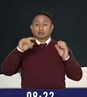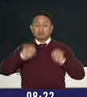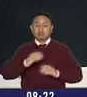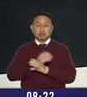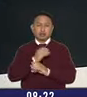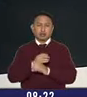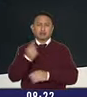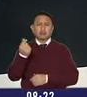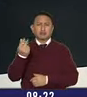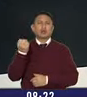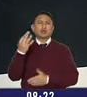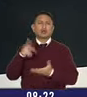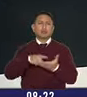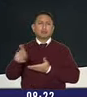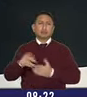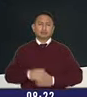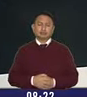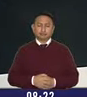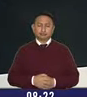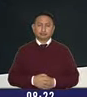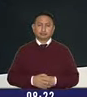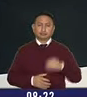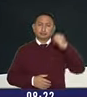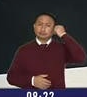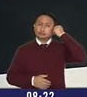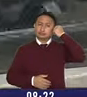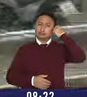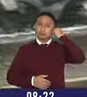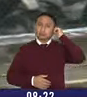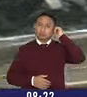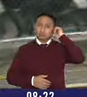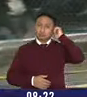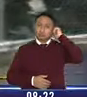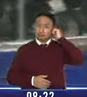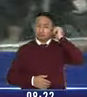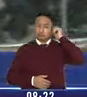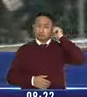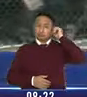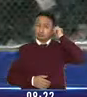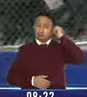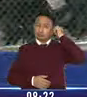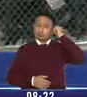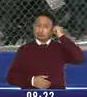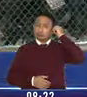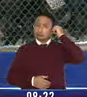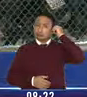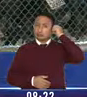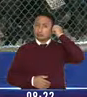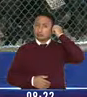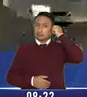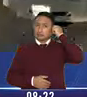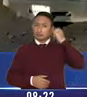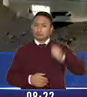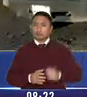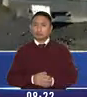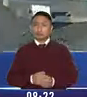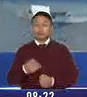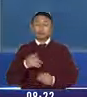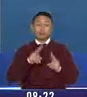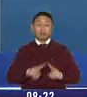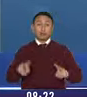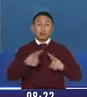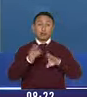el total del valor de este parqueadero. La tarifa por el uso de los parqueaderos de retención vehicular serán los mismos